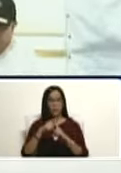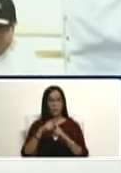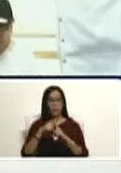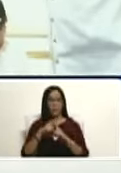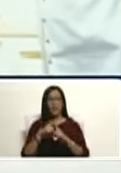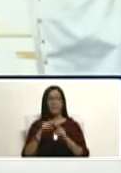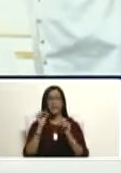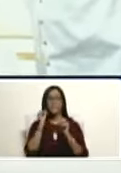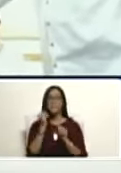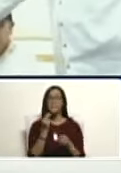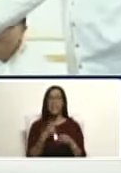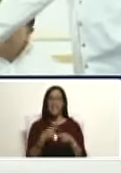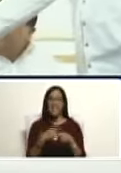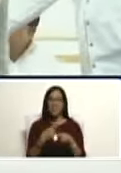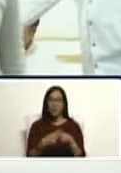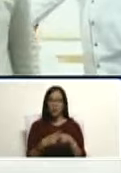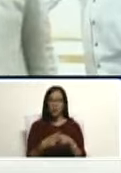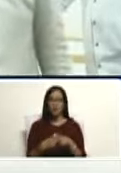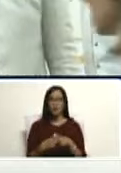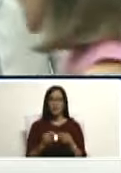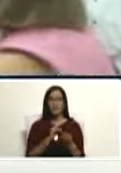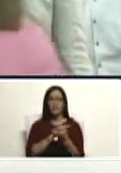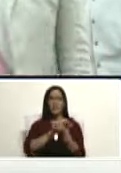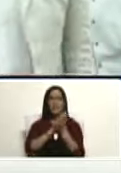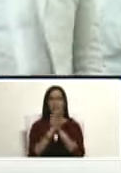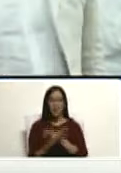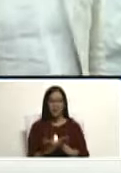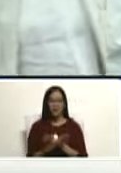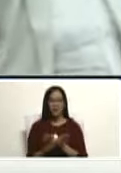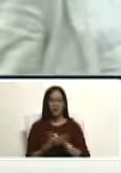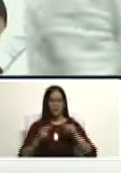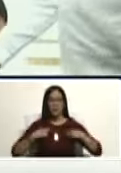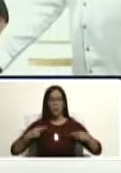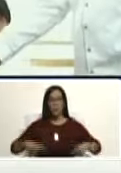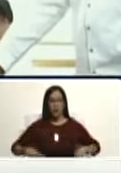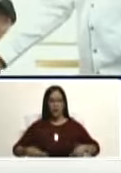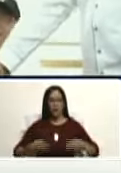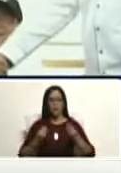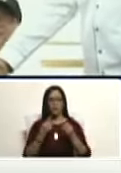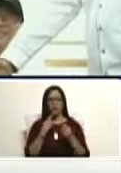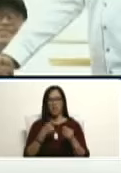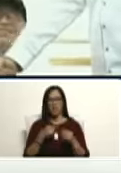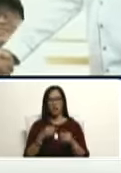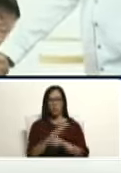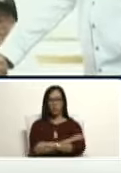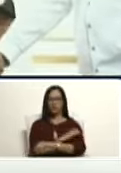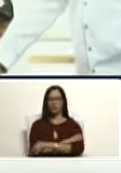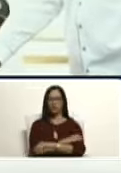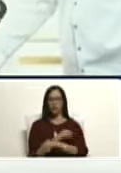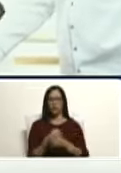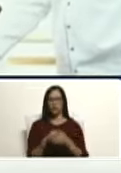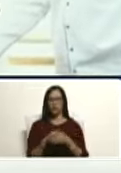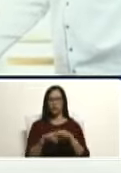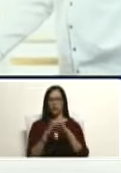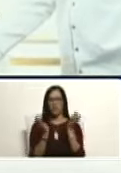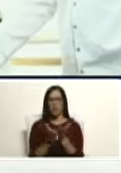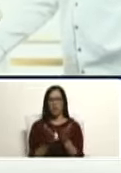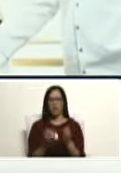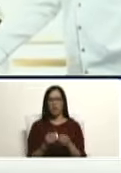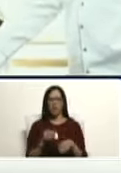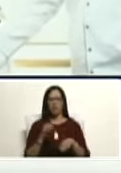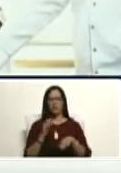humana. Y muchos en la derecha mundial dijeron: no, eso es un extremismo de Fidel Castro porque es de